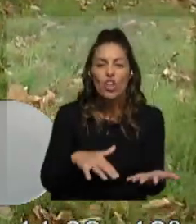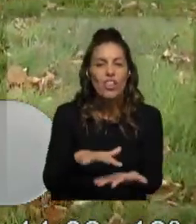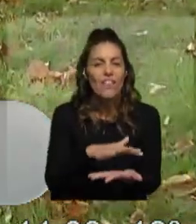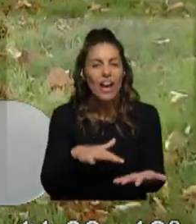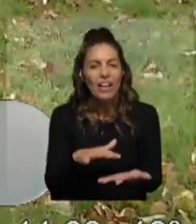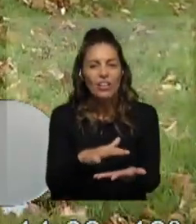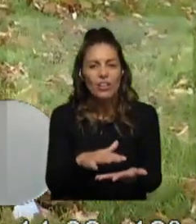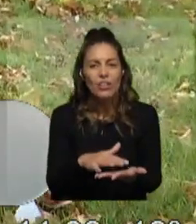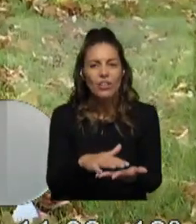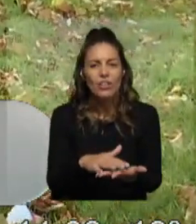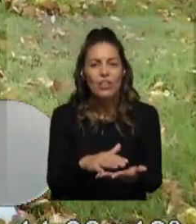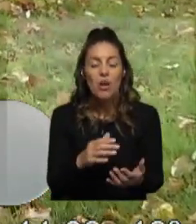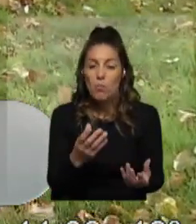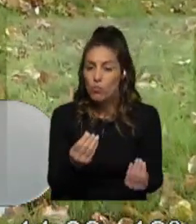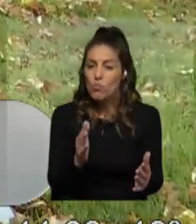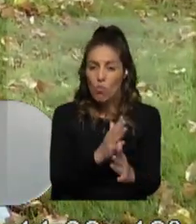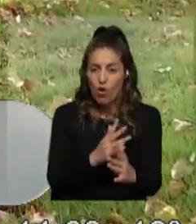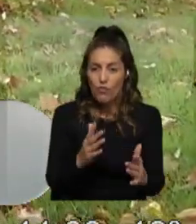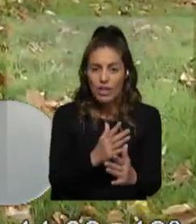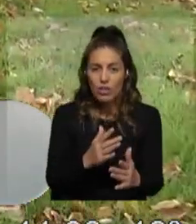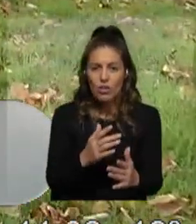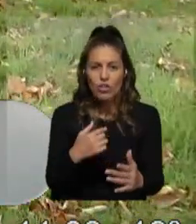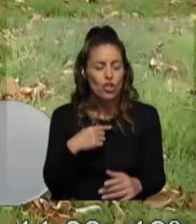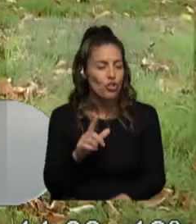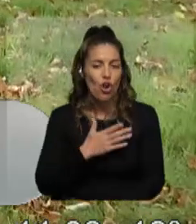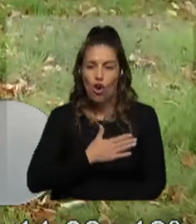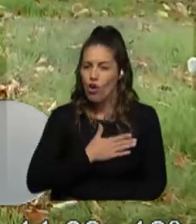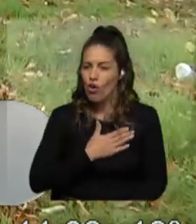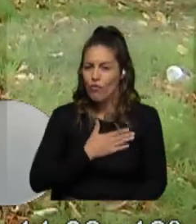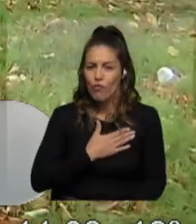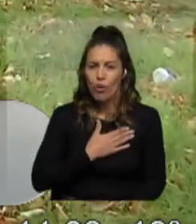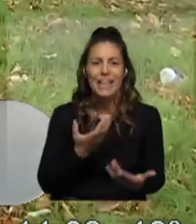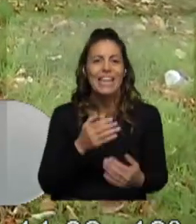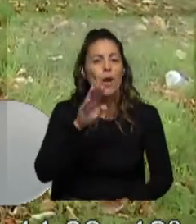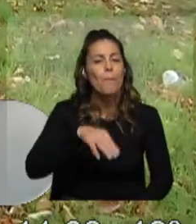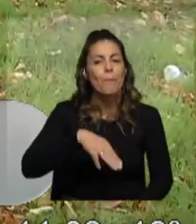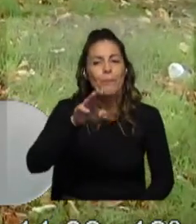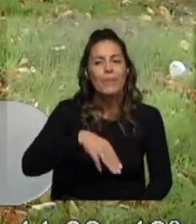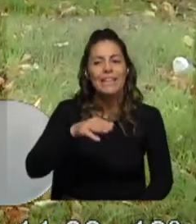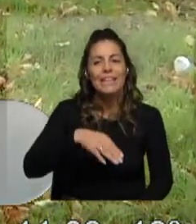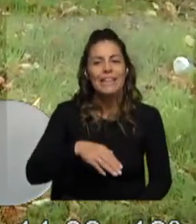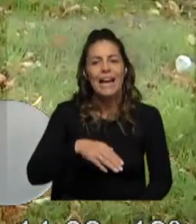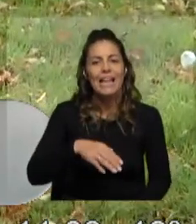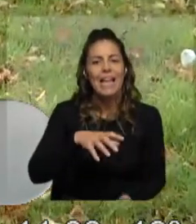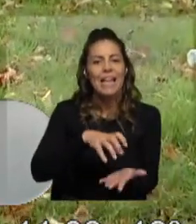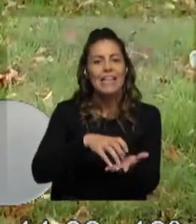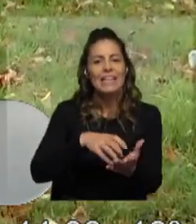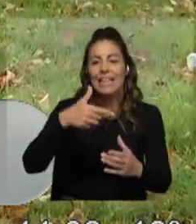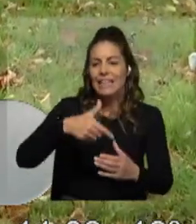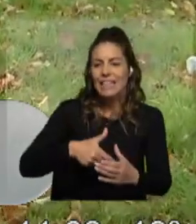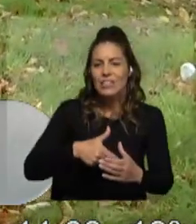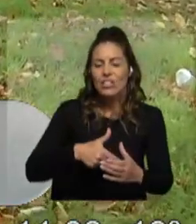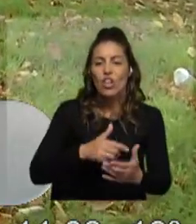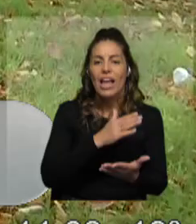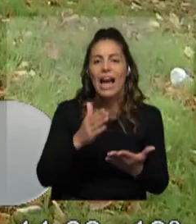cuénteme. Bastante movido. Lo que yo estoy en desconforme es que quieren pintar de la estación de la Acción hasta la Casa Presidencial todo